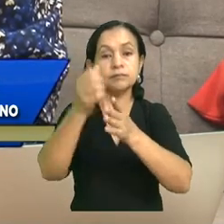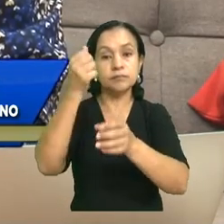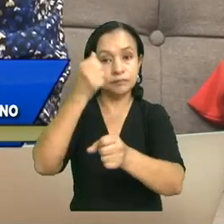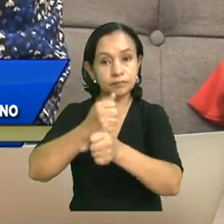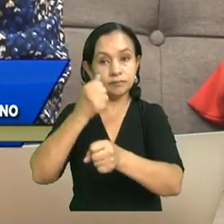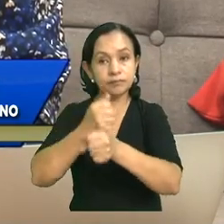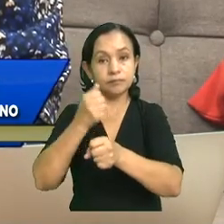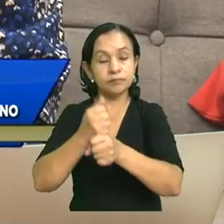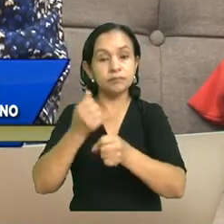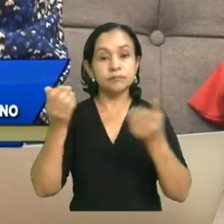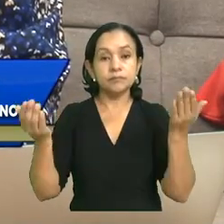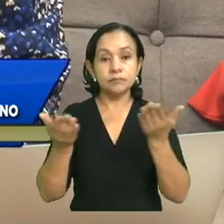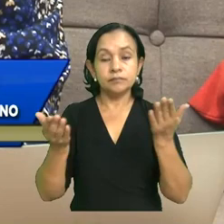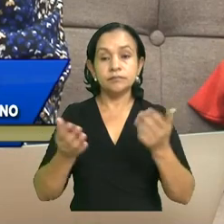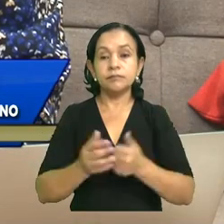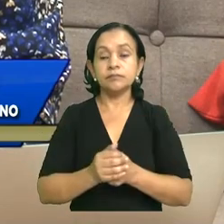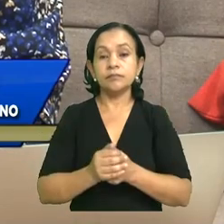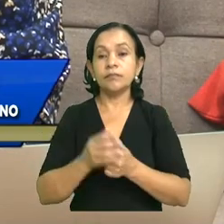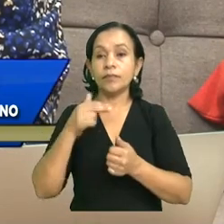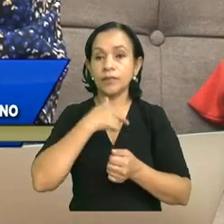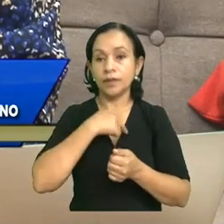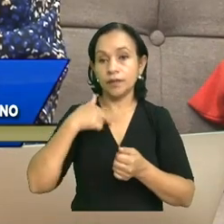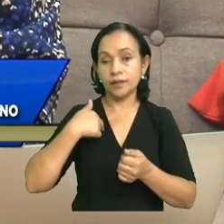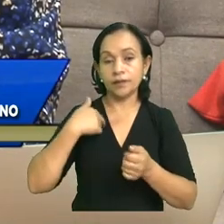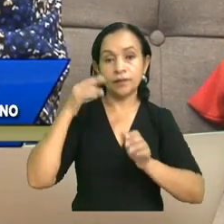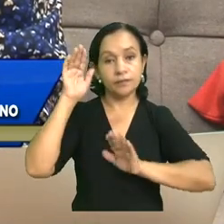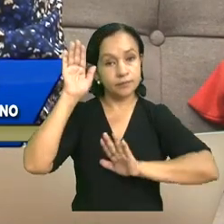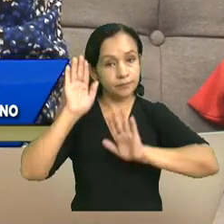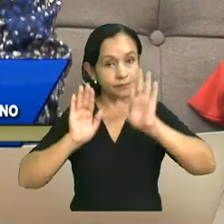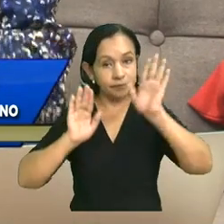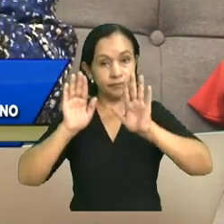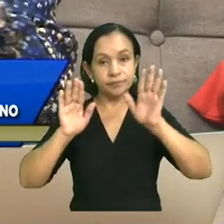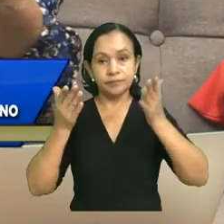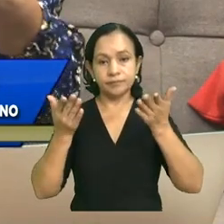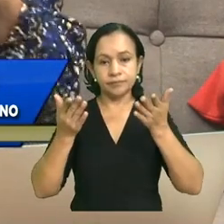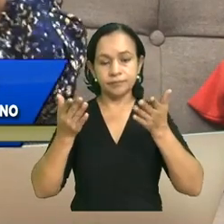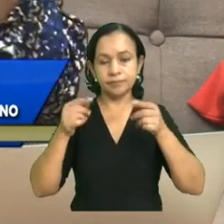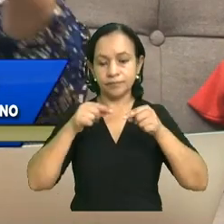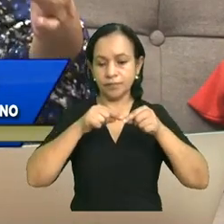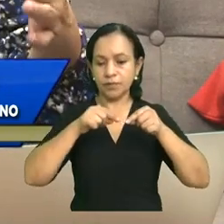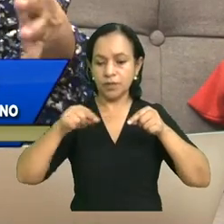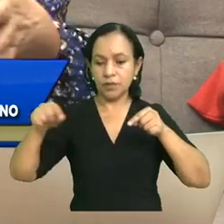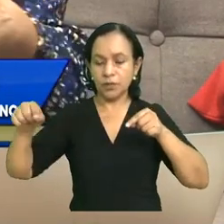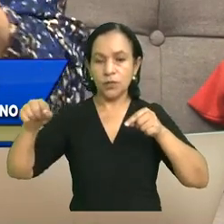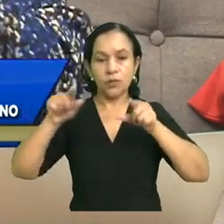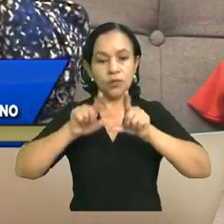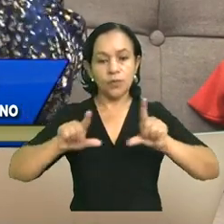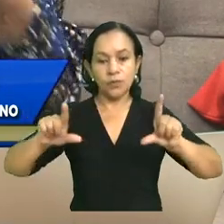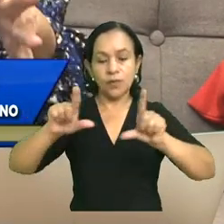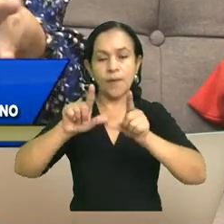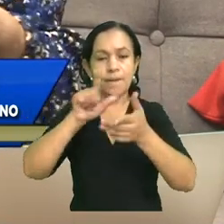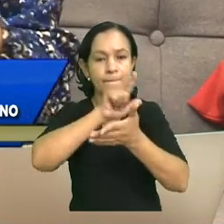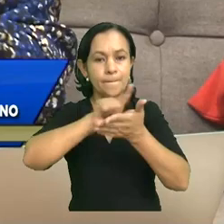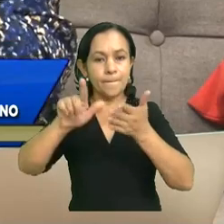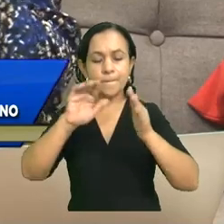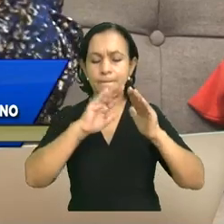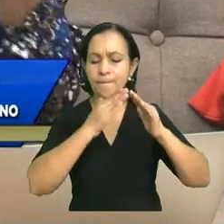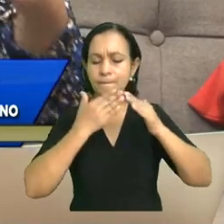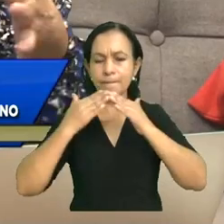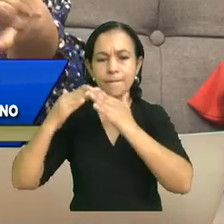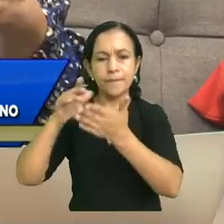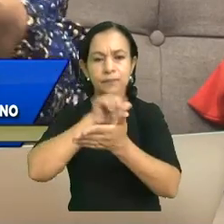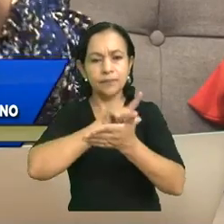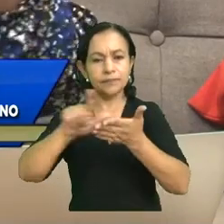Y también se están haciendo concursos de la cuadra, la manzana más limpia, el barrio más limpio,